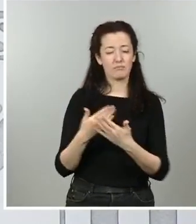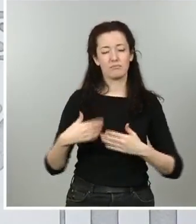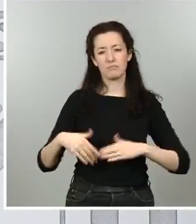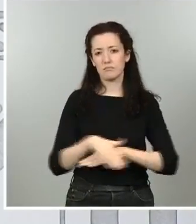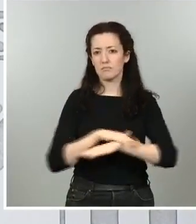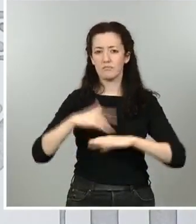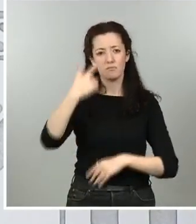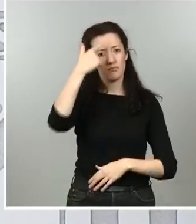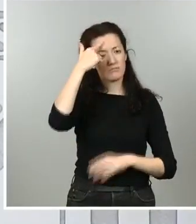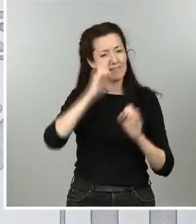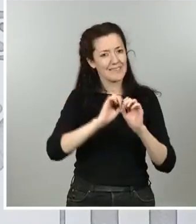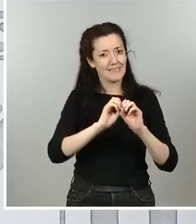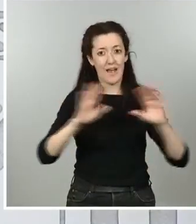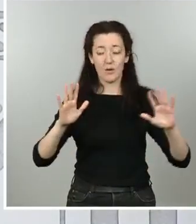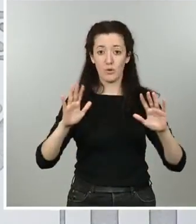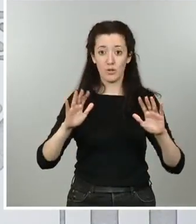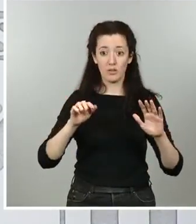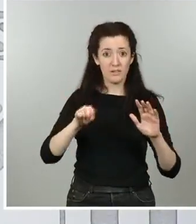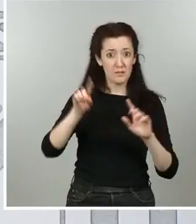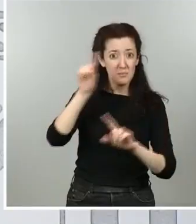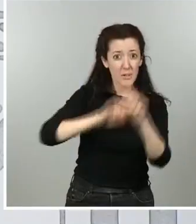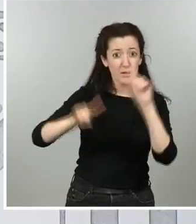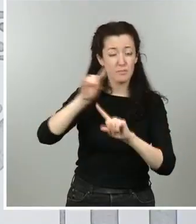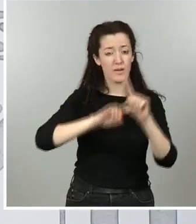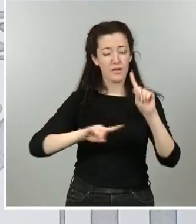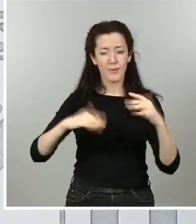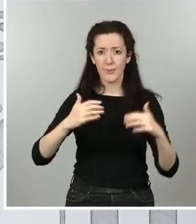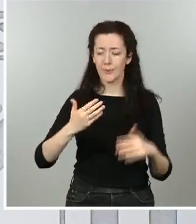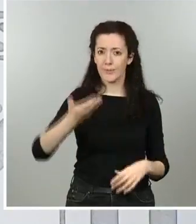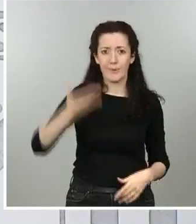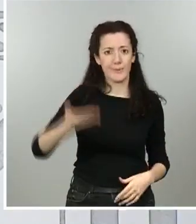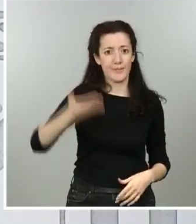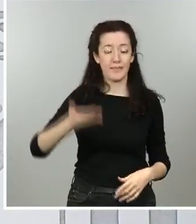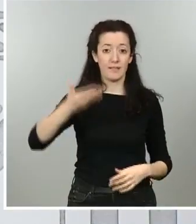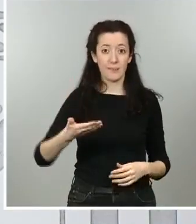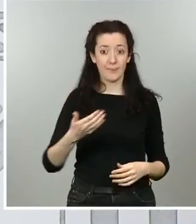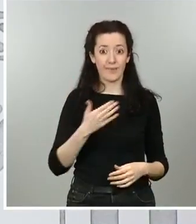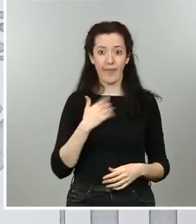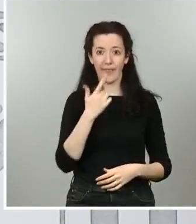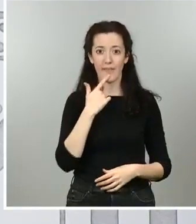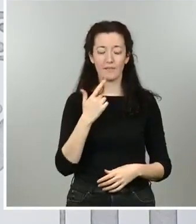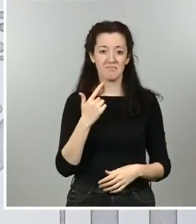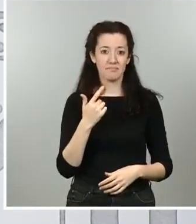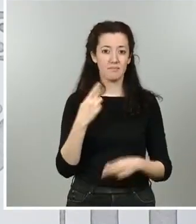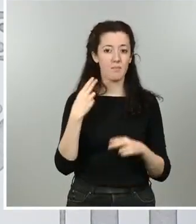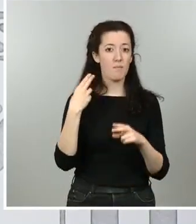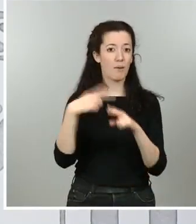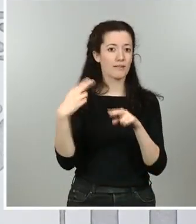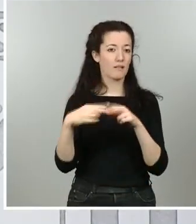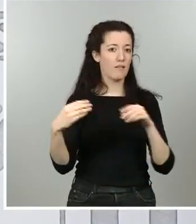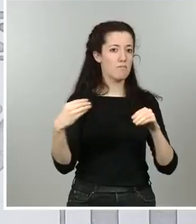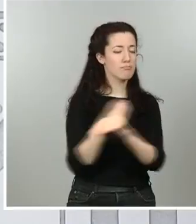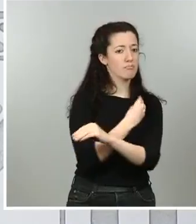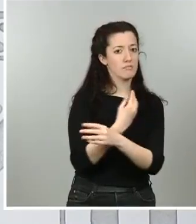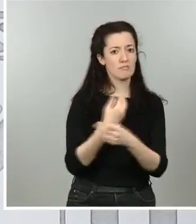reto al que nos enfrentábamos obligaba a dejar de lado, a aparcar cualquier diferencia política para trabajar unidos en